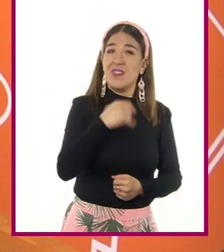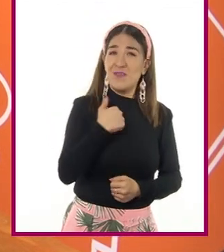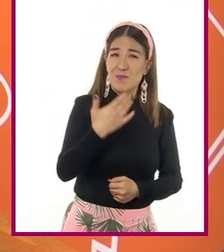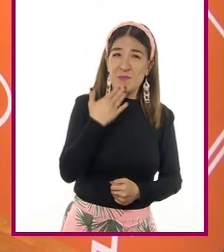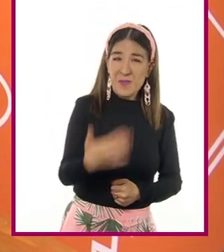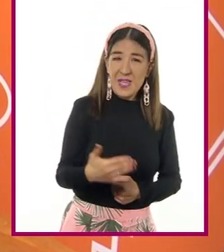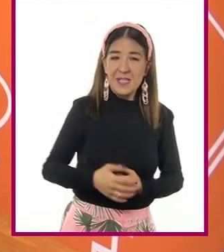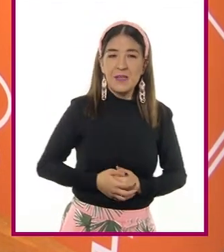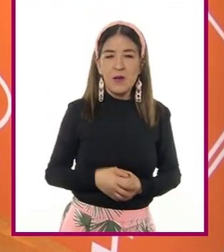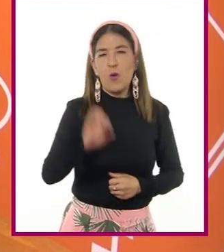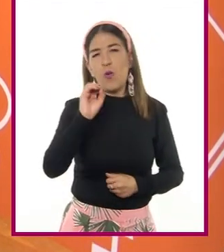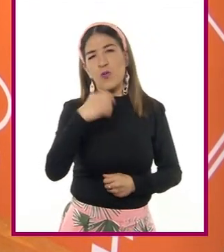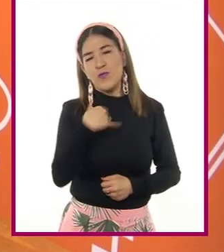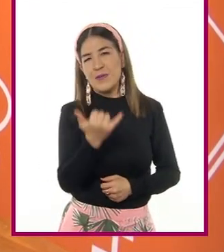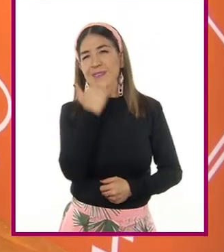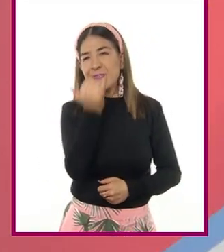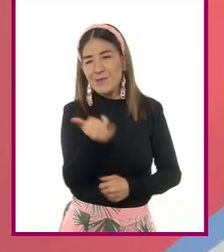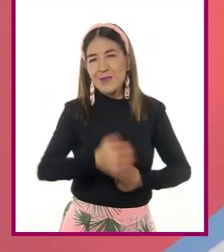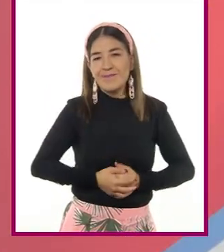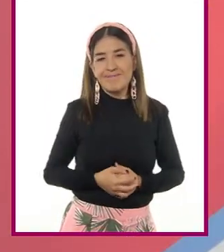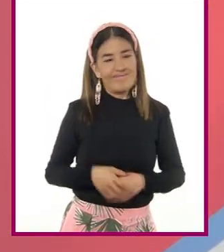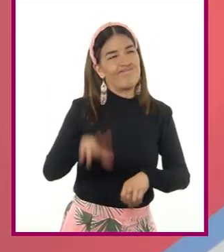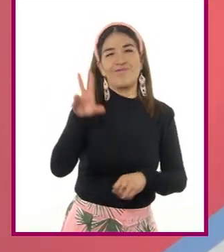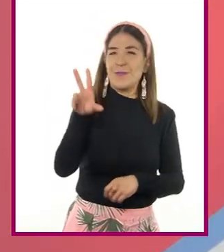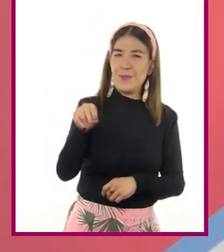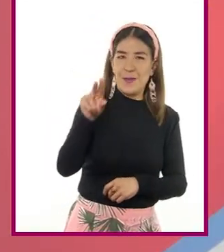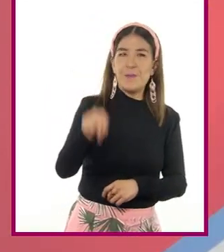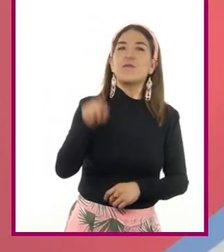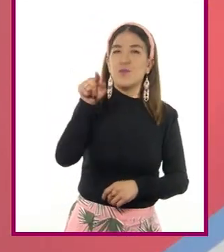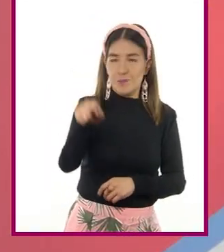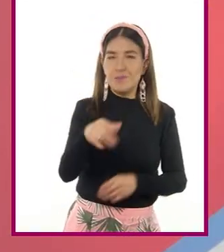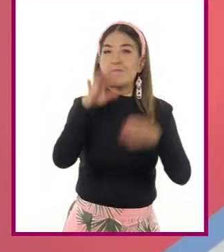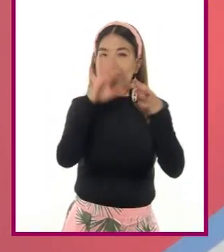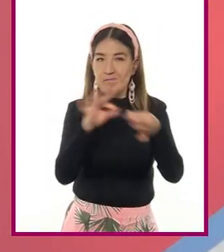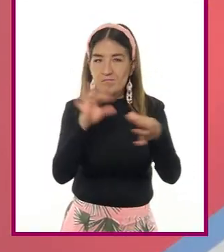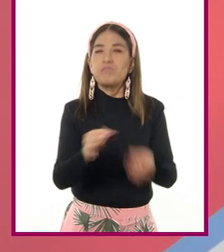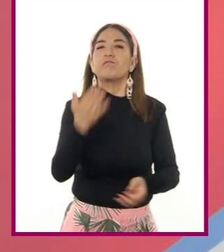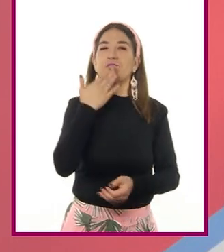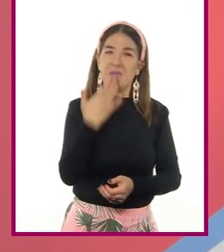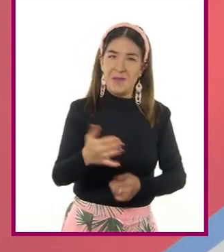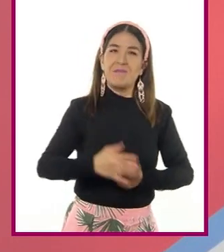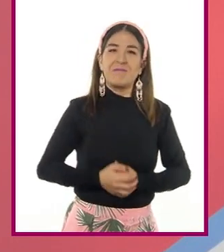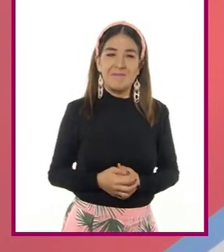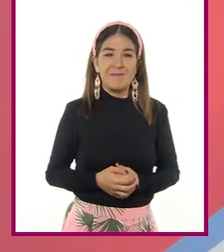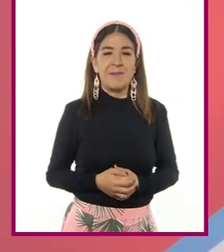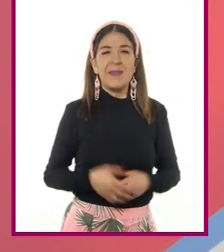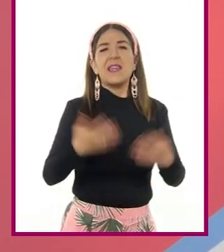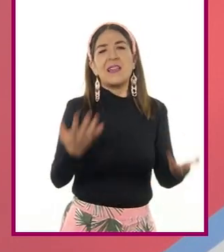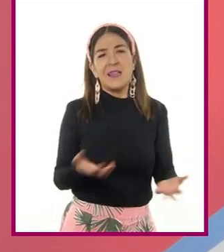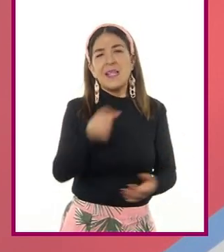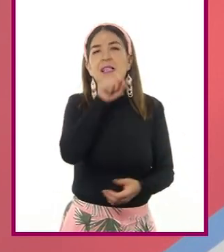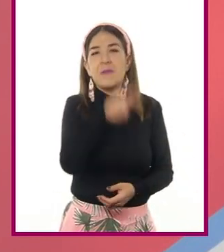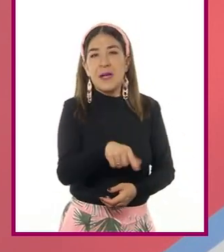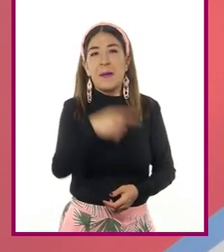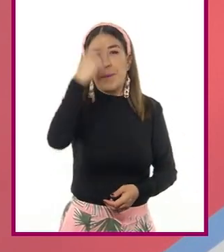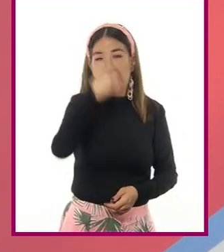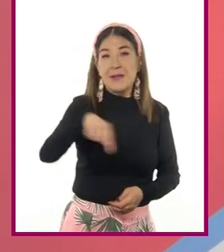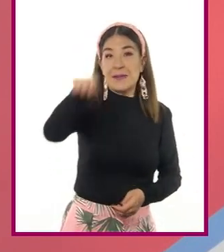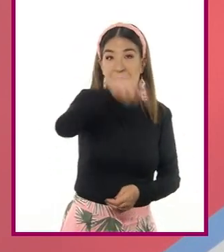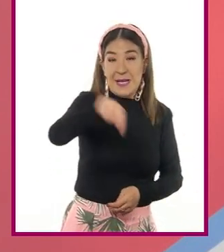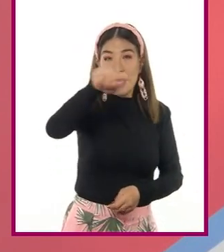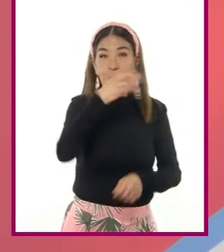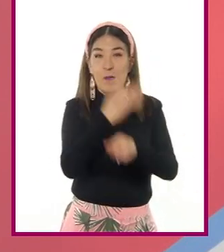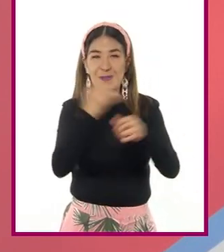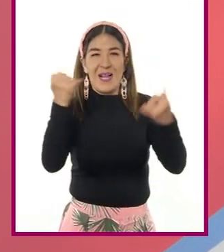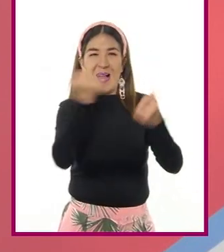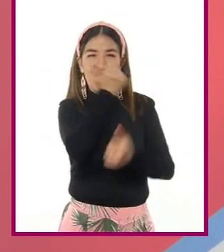correcto o me equivoco, profesor? No, estás en lo correcto. Aunque para que nuestros televidentes